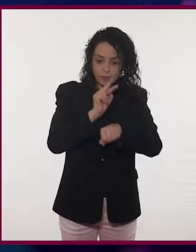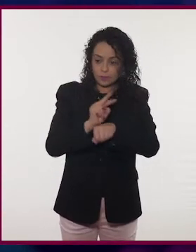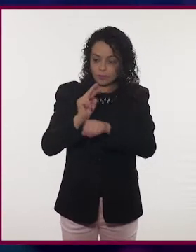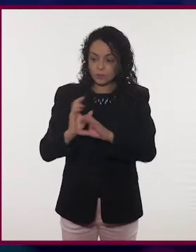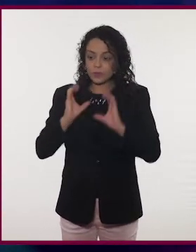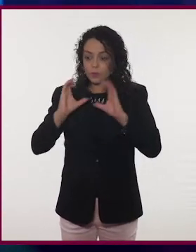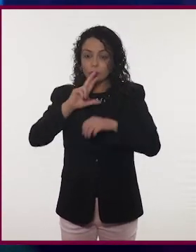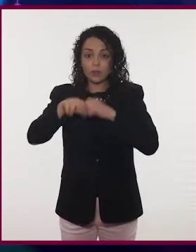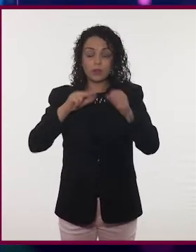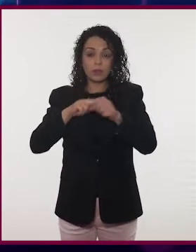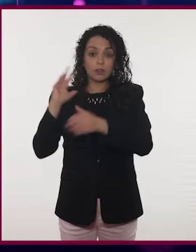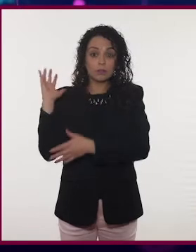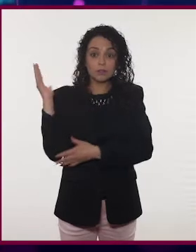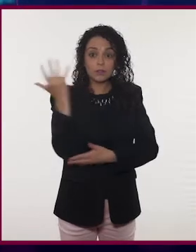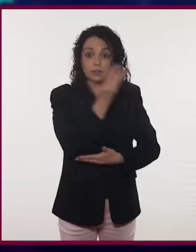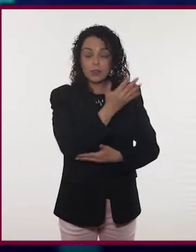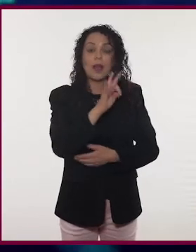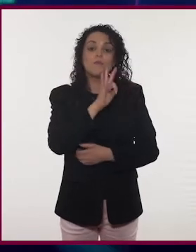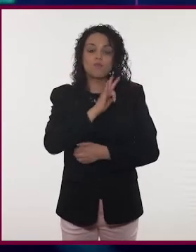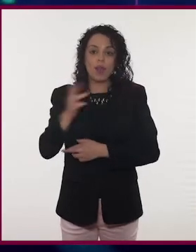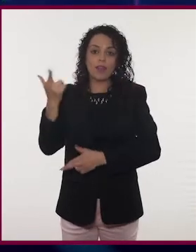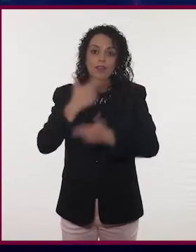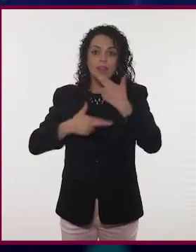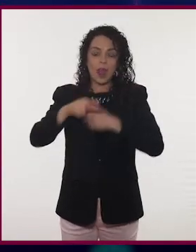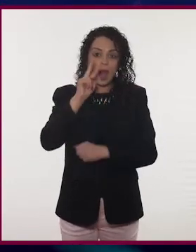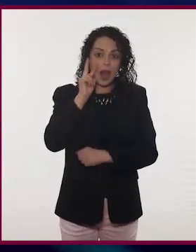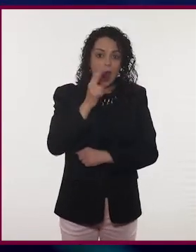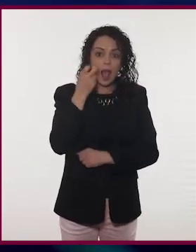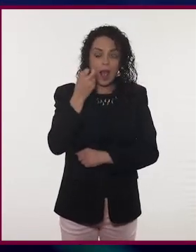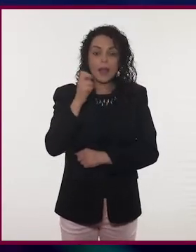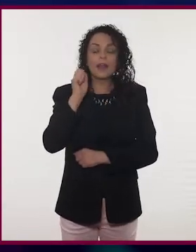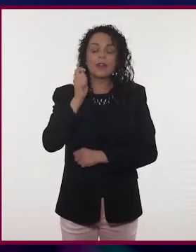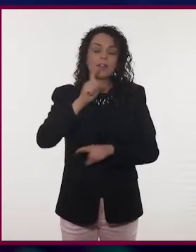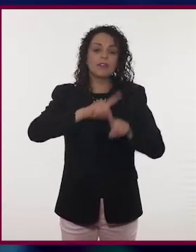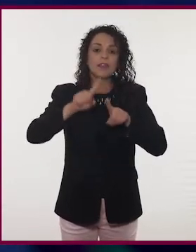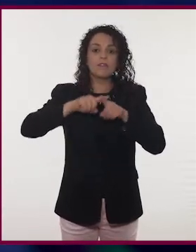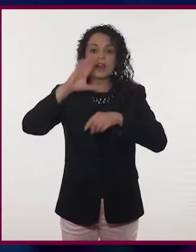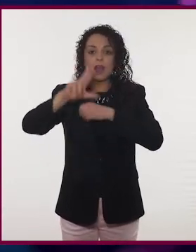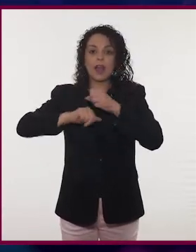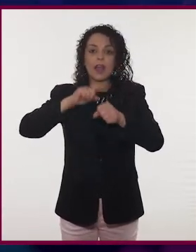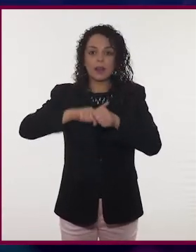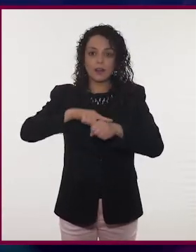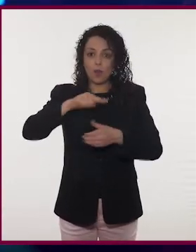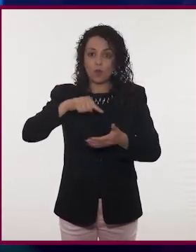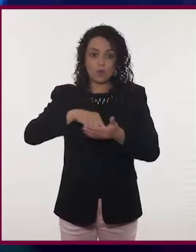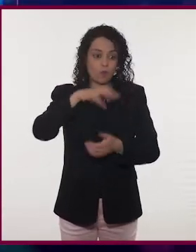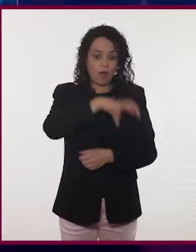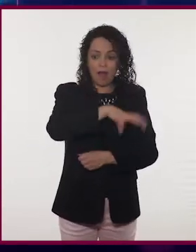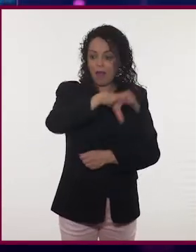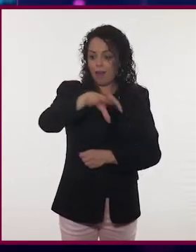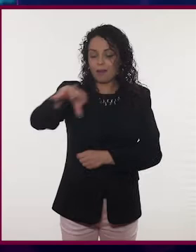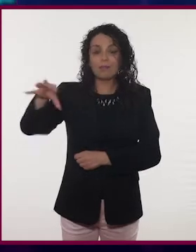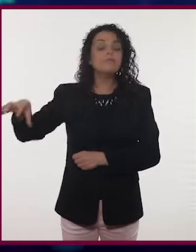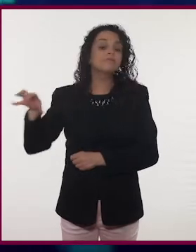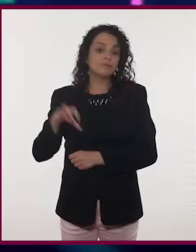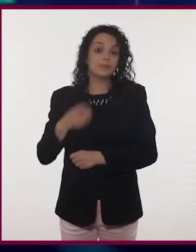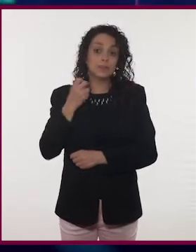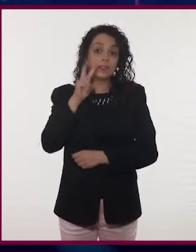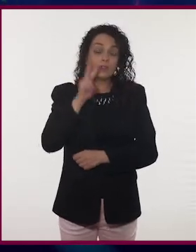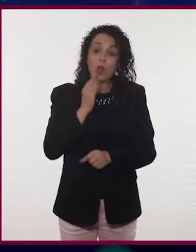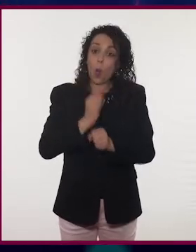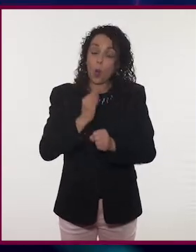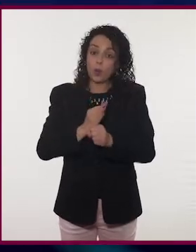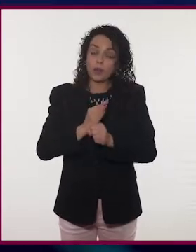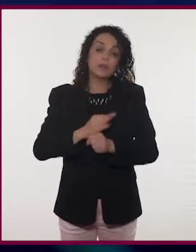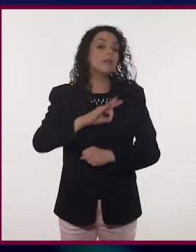fauna hemos logrado volver a ver estos tipos de especies de animales en nuestra zona. Y justo tú, pues creo que ahorita